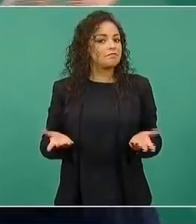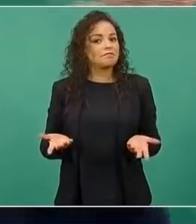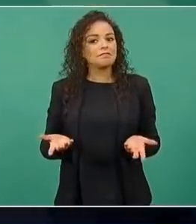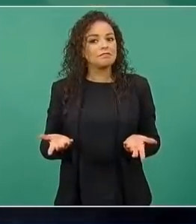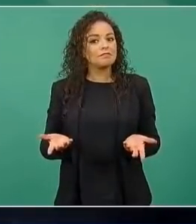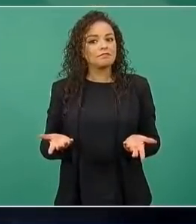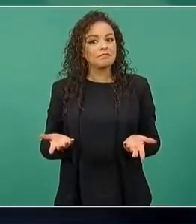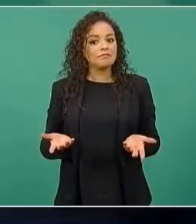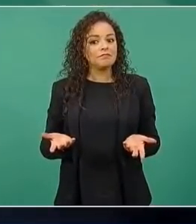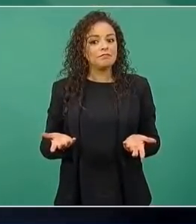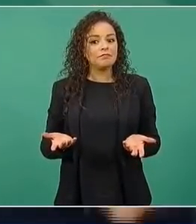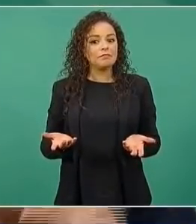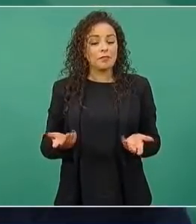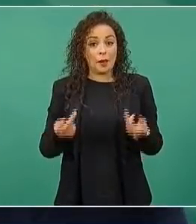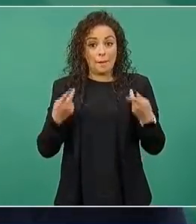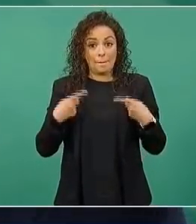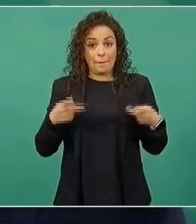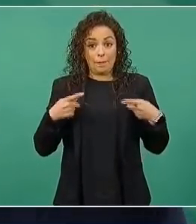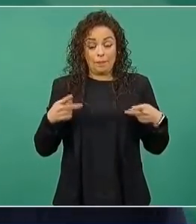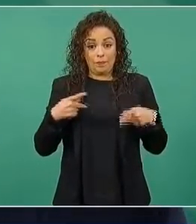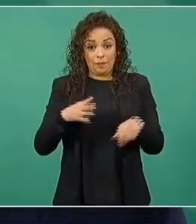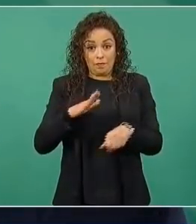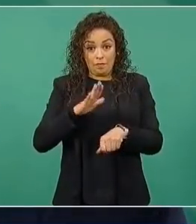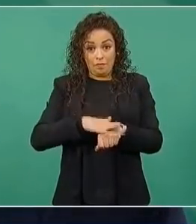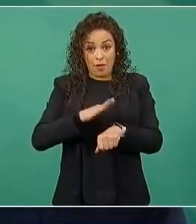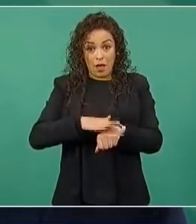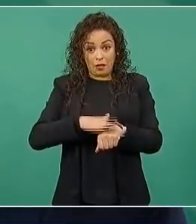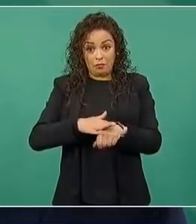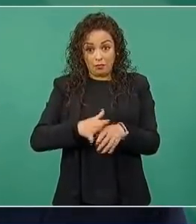no aumentó la población.